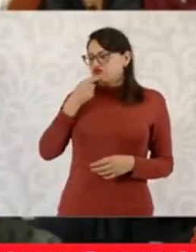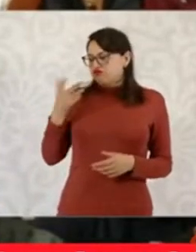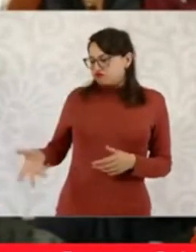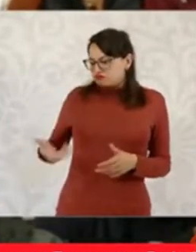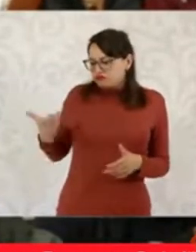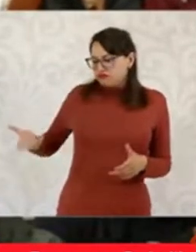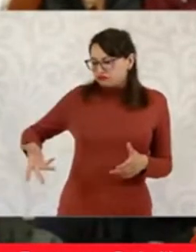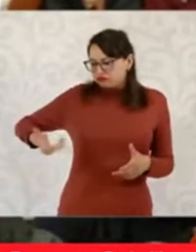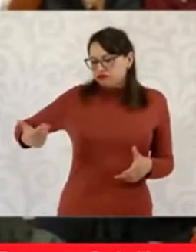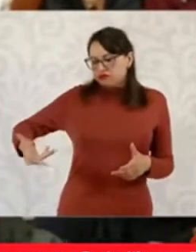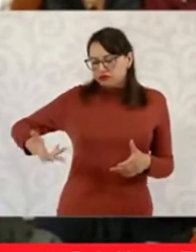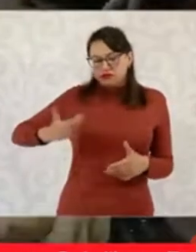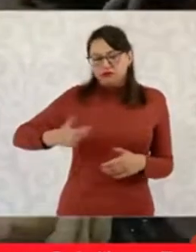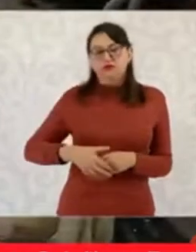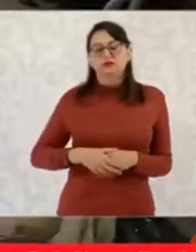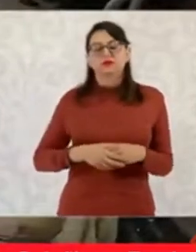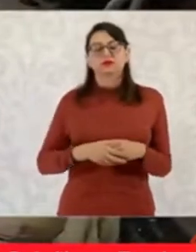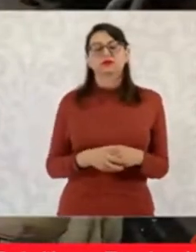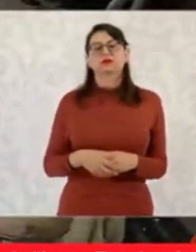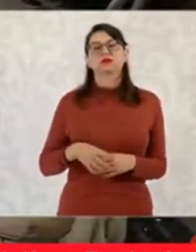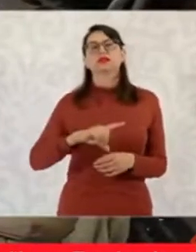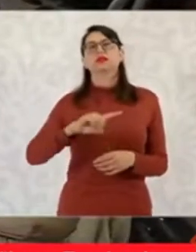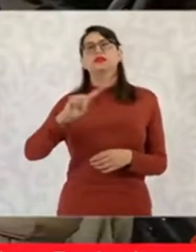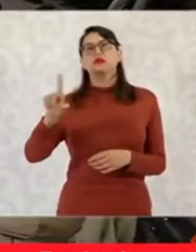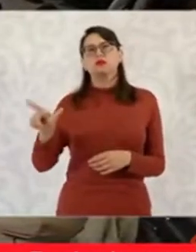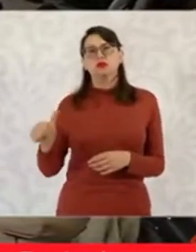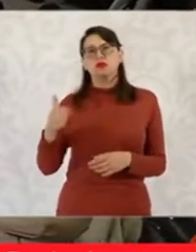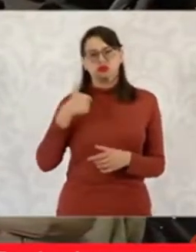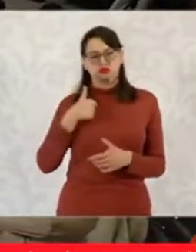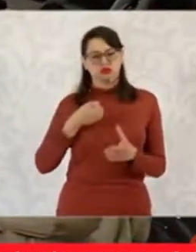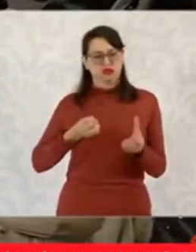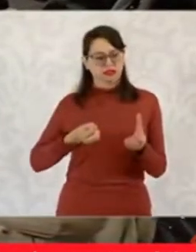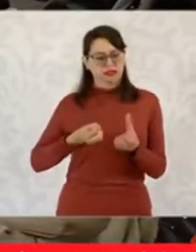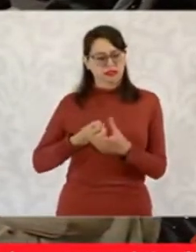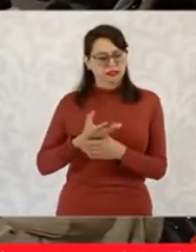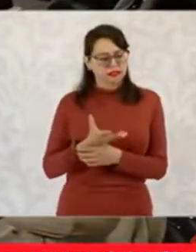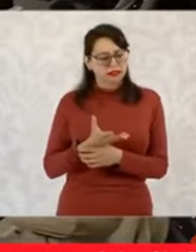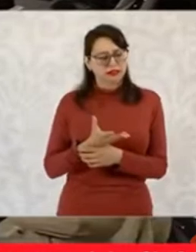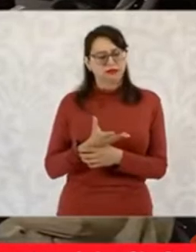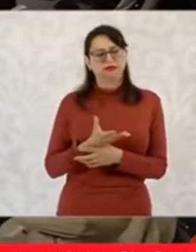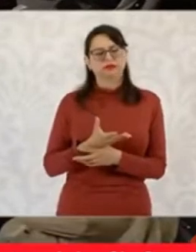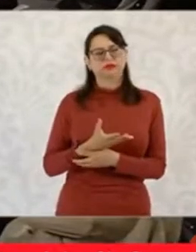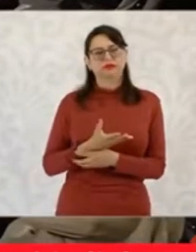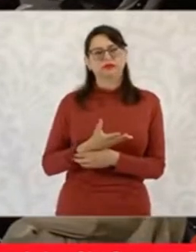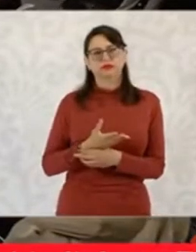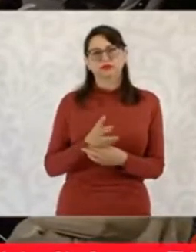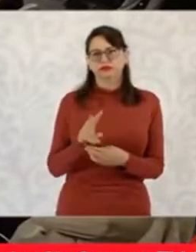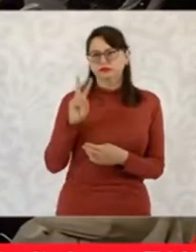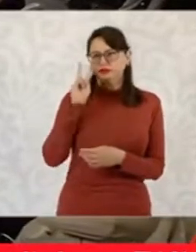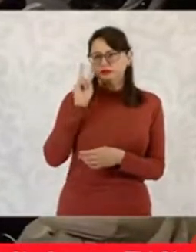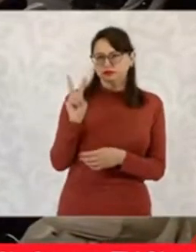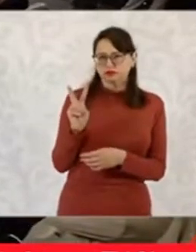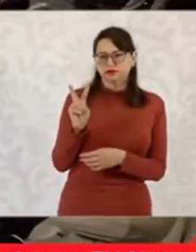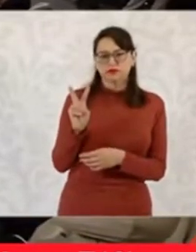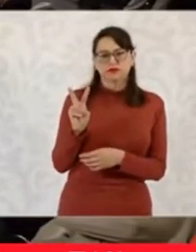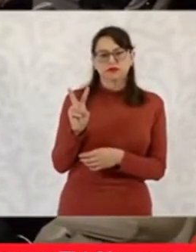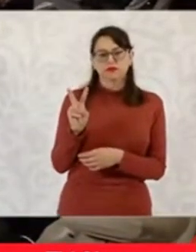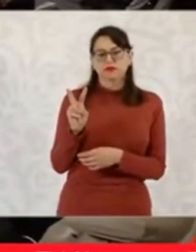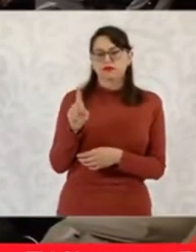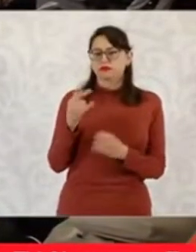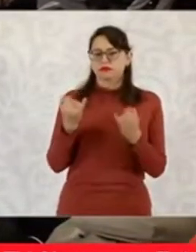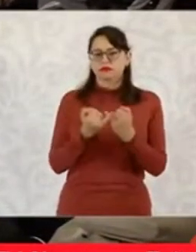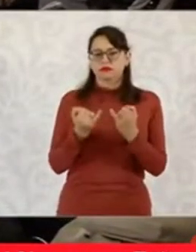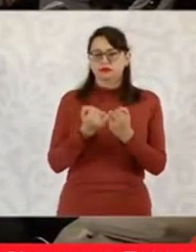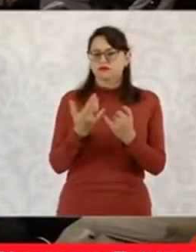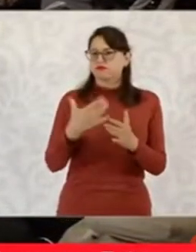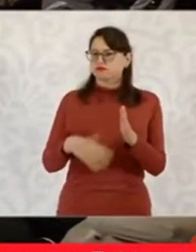Cuando salí a la derecha, a mi derecha, caminando, había una estructura similar a la de una bodega,